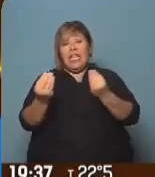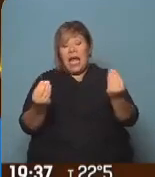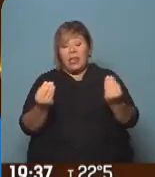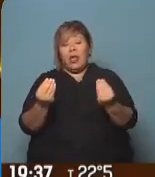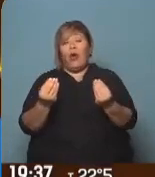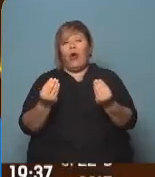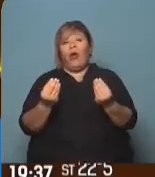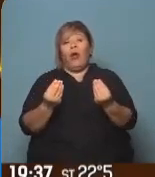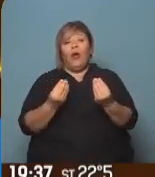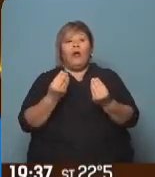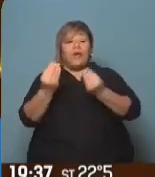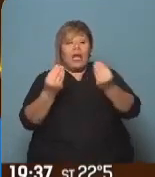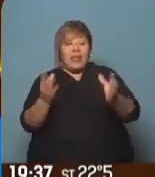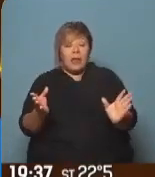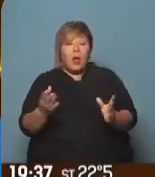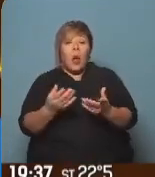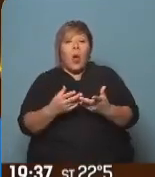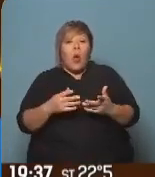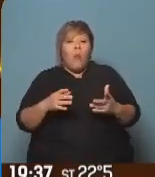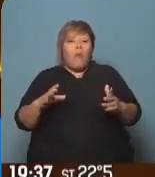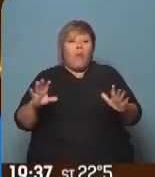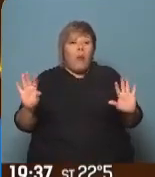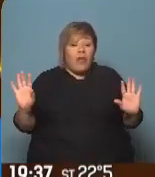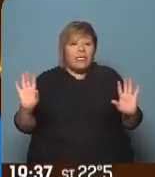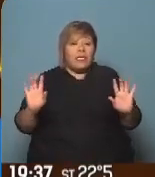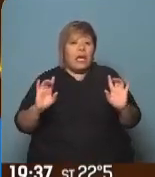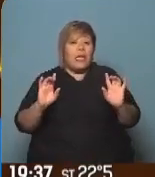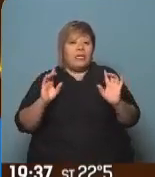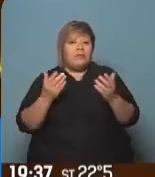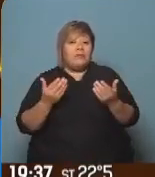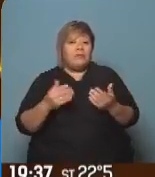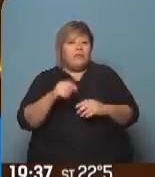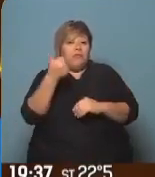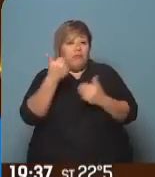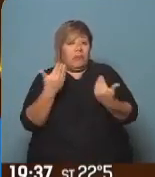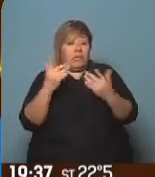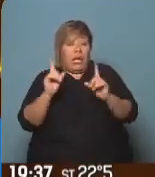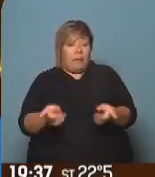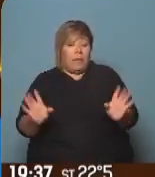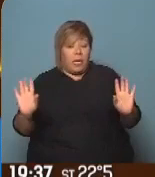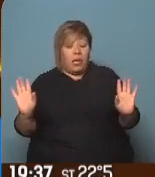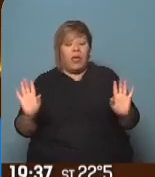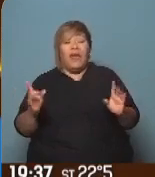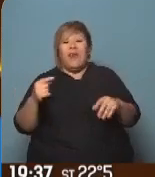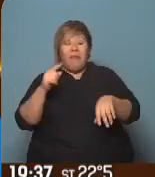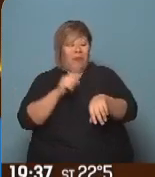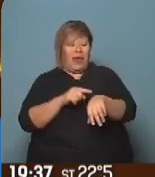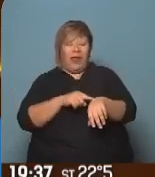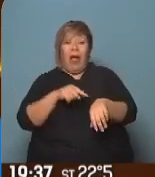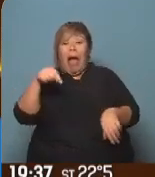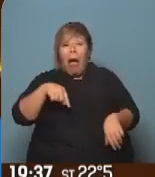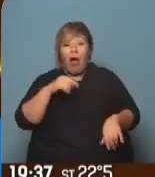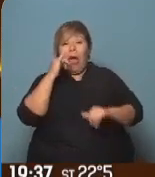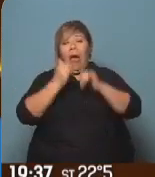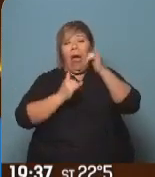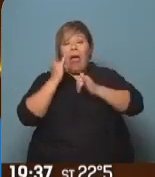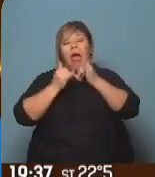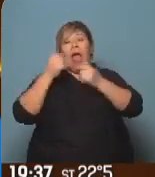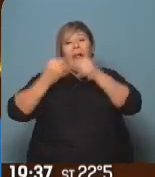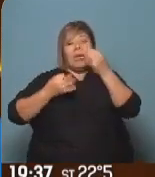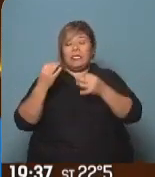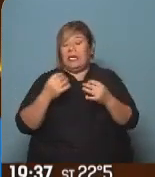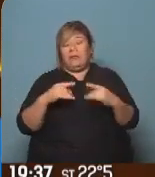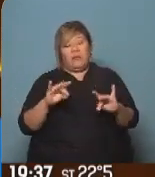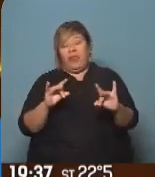quizá pudiera surgir. Esto tampoco hay que descartarlo. Es muy temprano todavía para decirlo. De acá a agosto